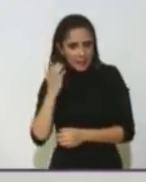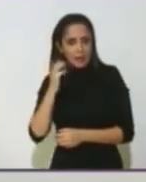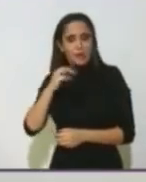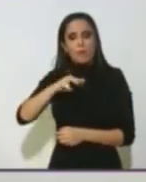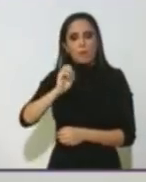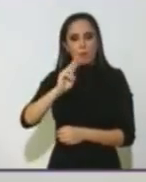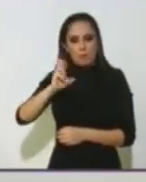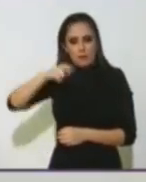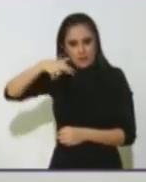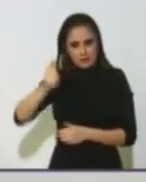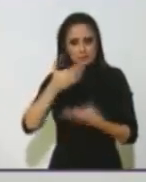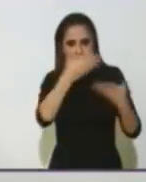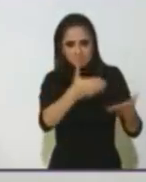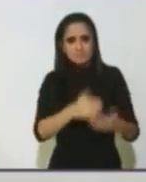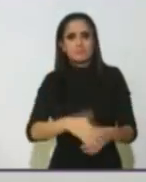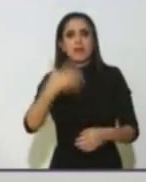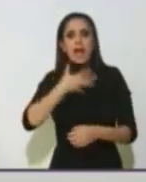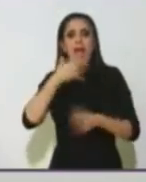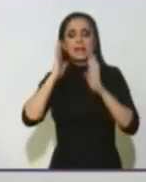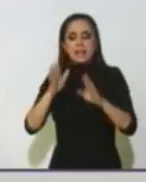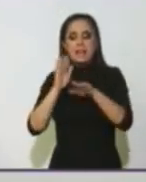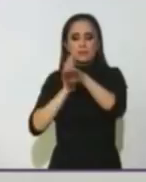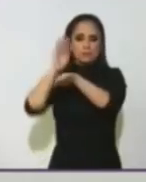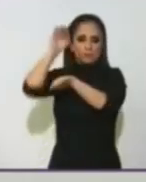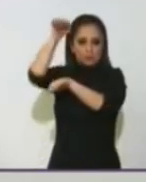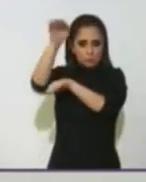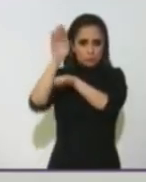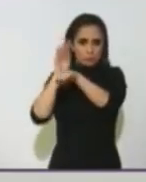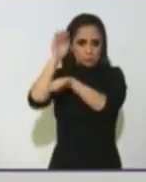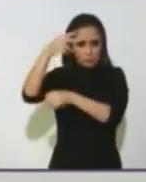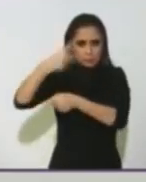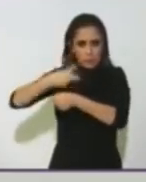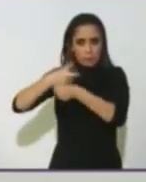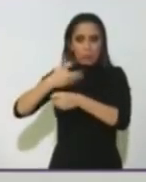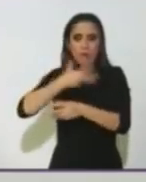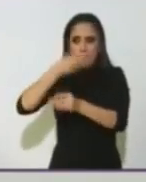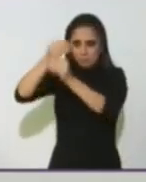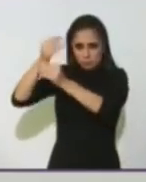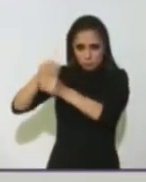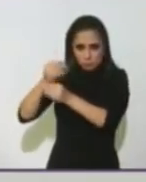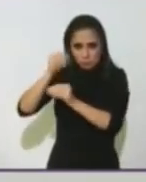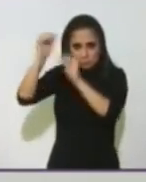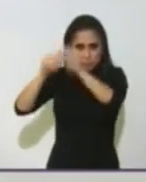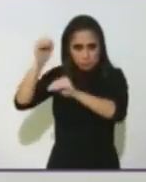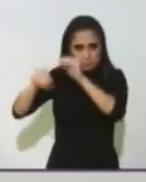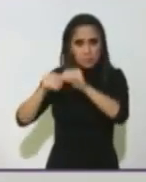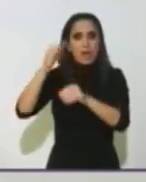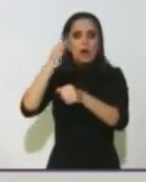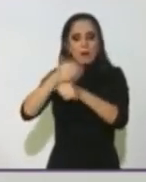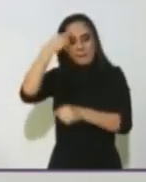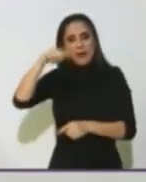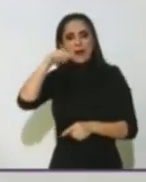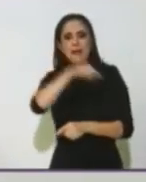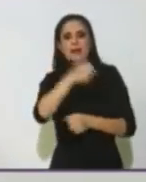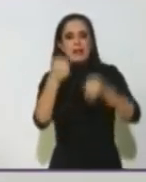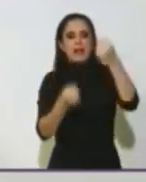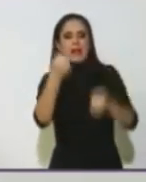historia a los segundos pisos y acabo siendo esto un tributo al automóvil particular